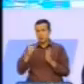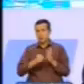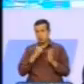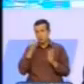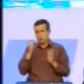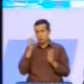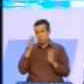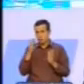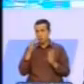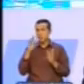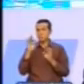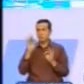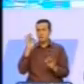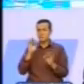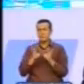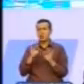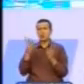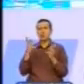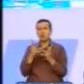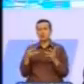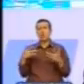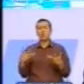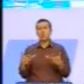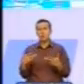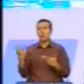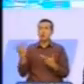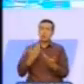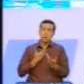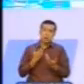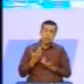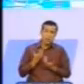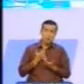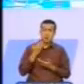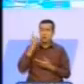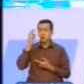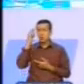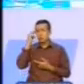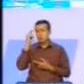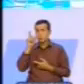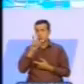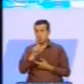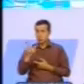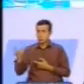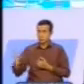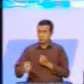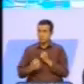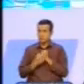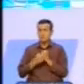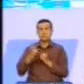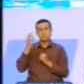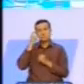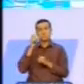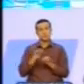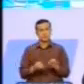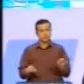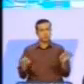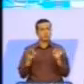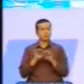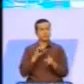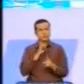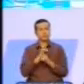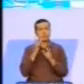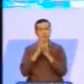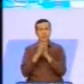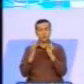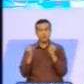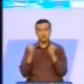lo perfeccionaremos con los insumos, con las críticas, con la reflexión ciudadana, pero creo que es fundamental